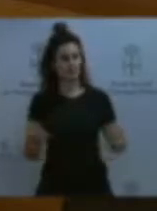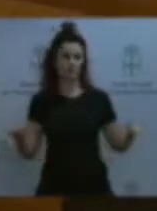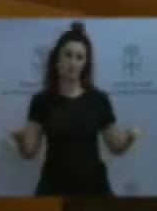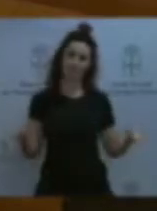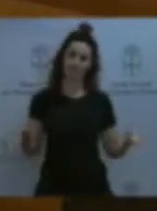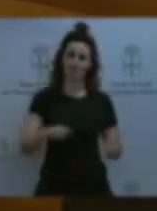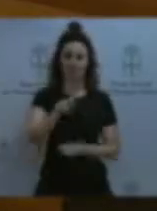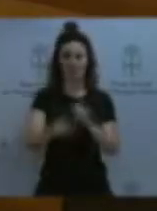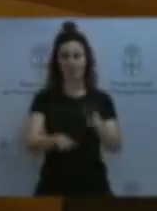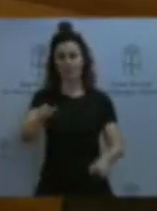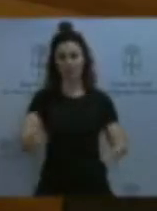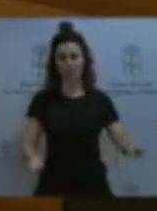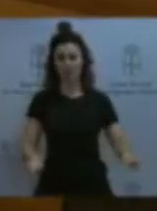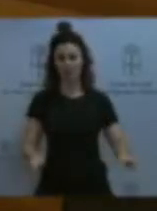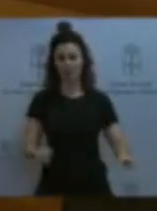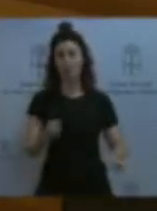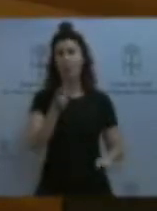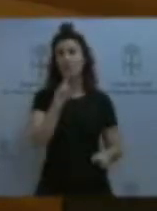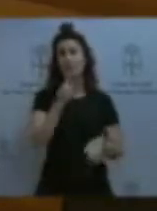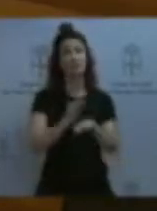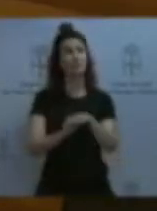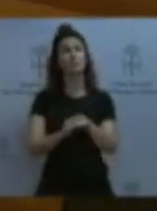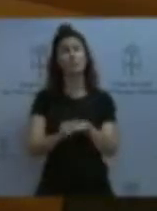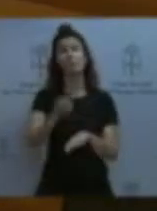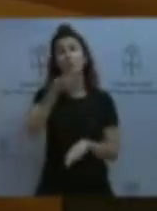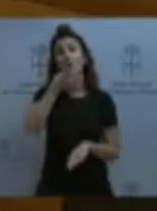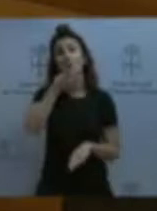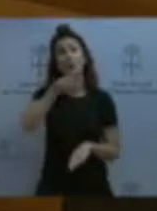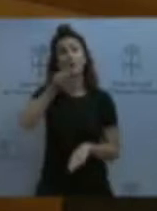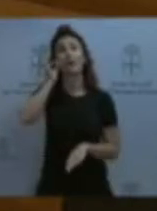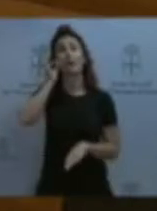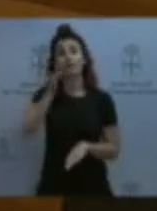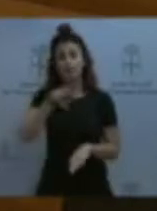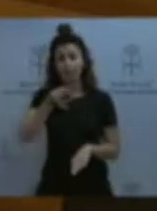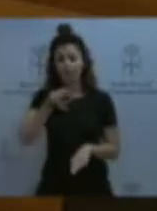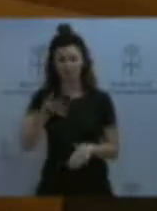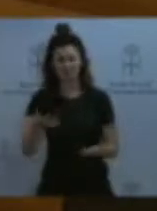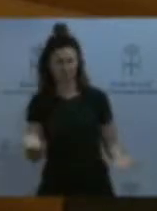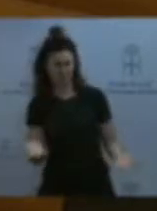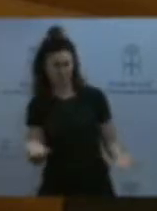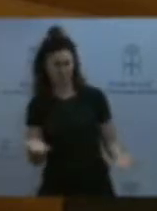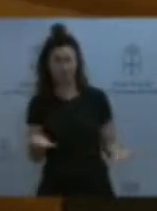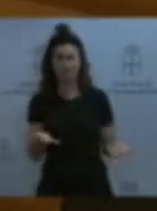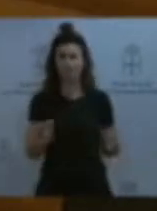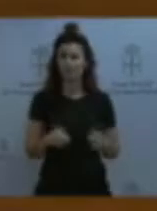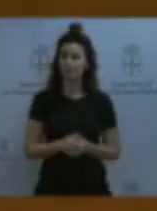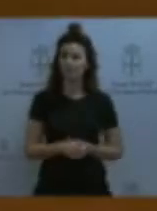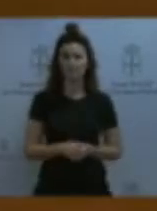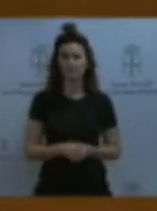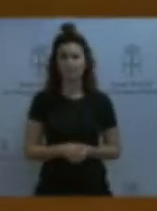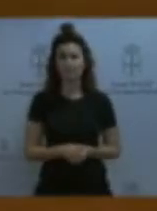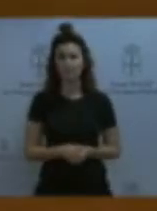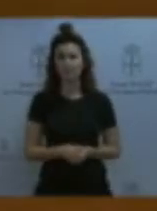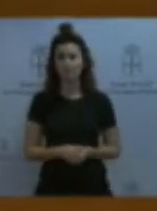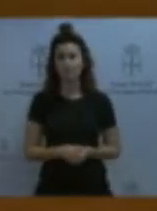que se moviliza para conseguir un recurso vital para el seu pueblo. Con este descaro, con